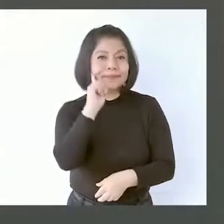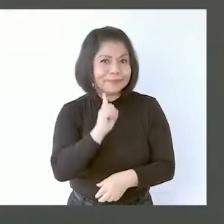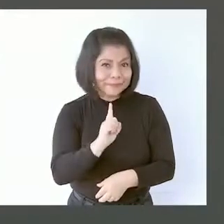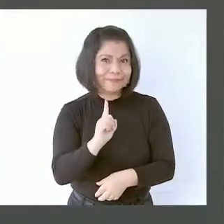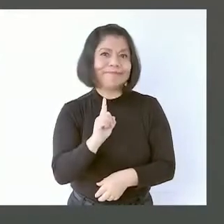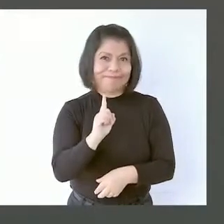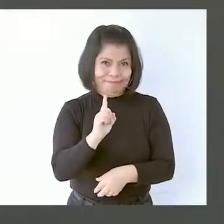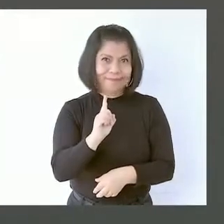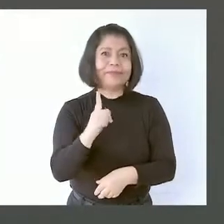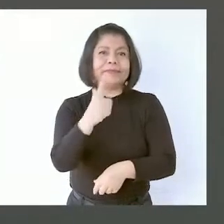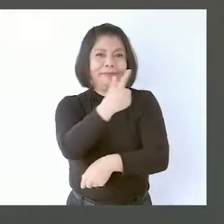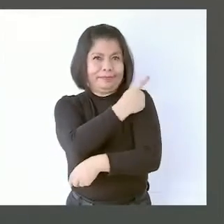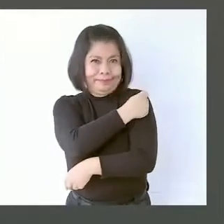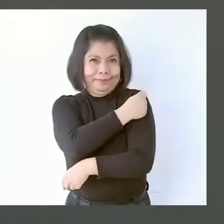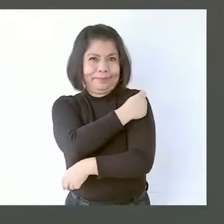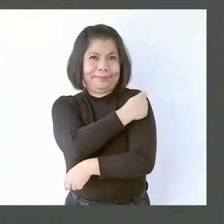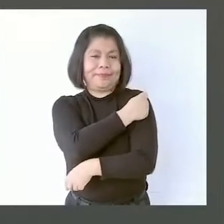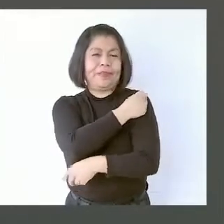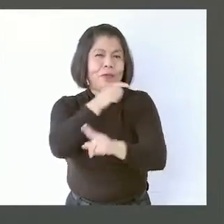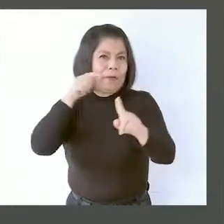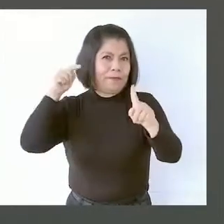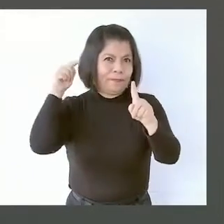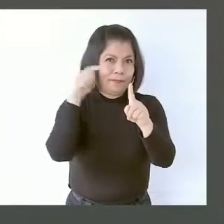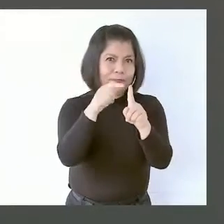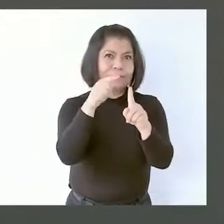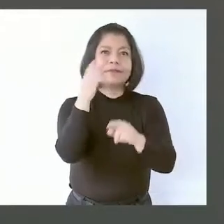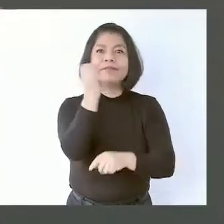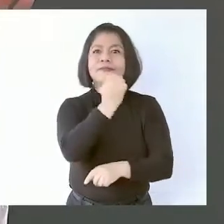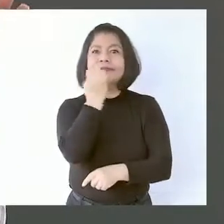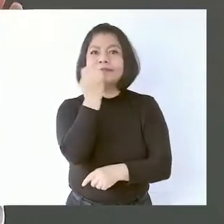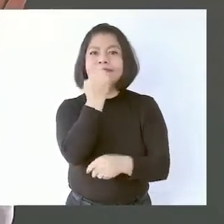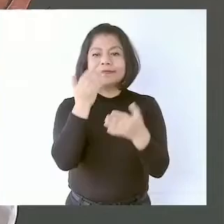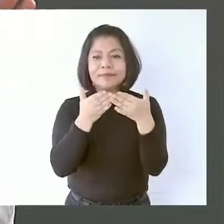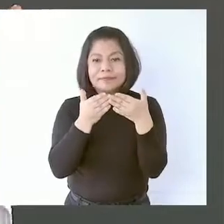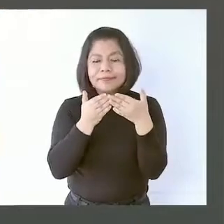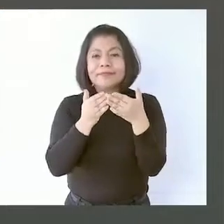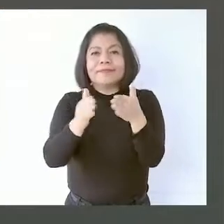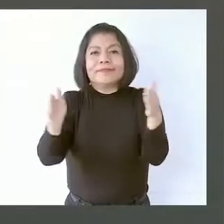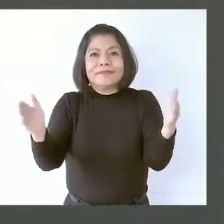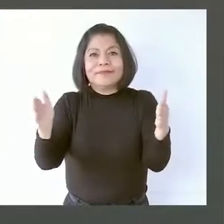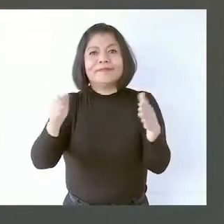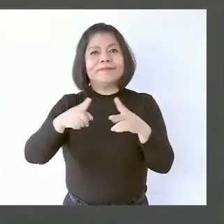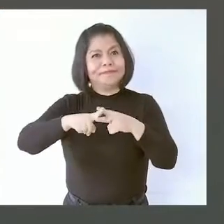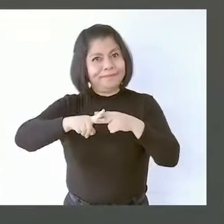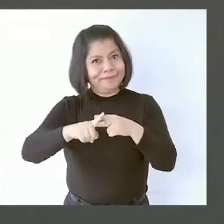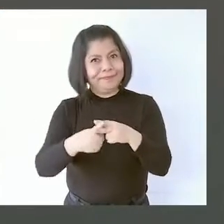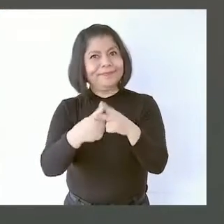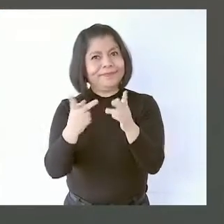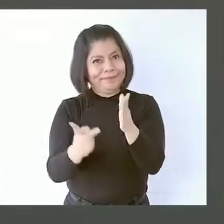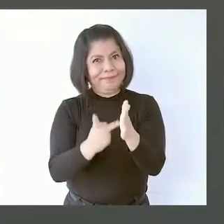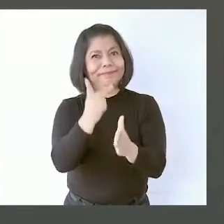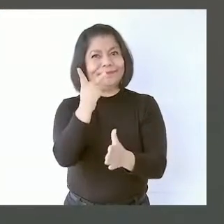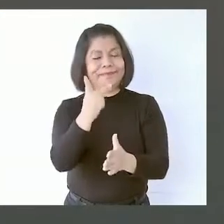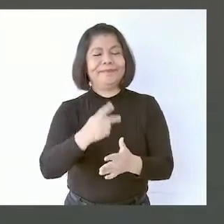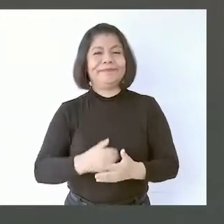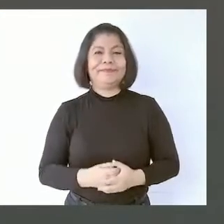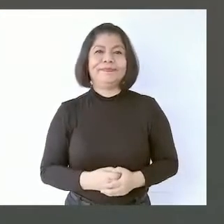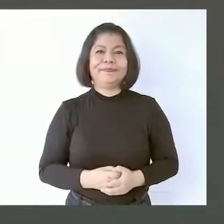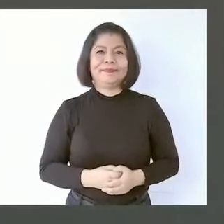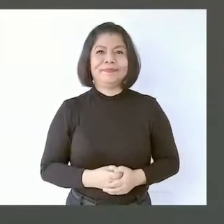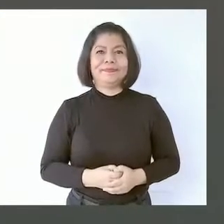el regreso a clases, también aquí en Quintana Roo, porque está